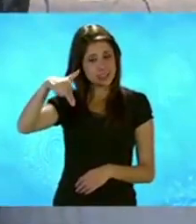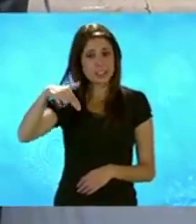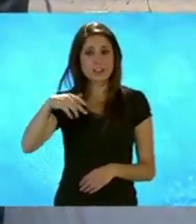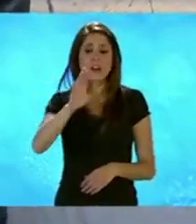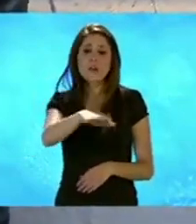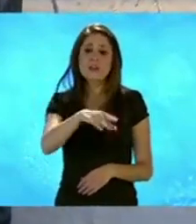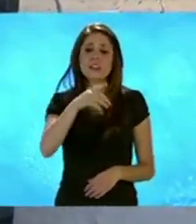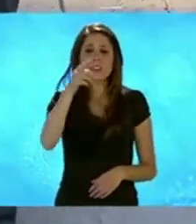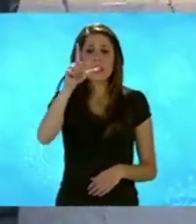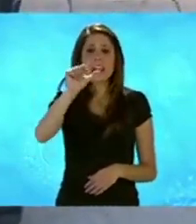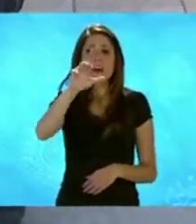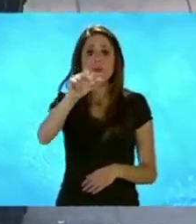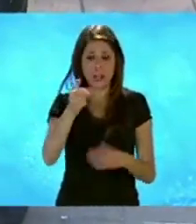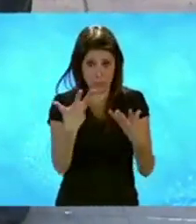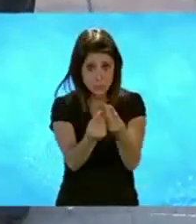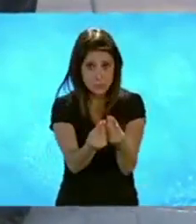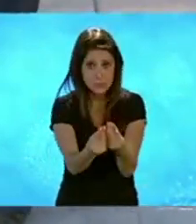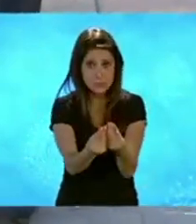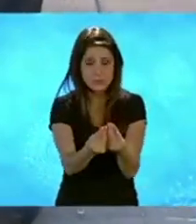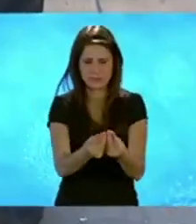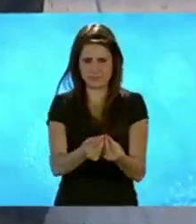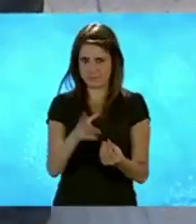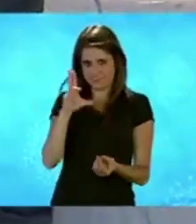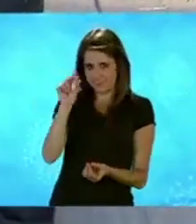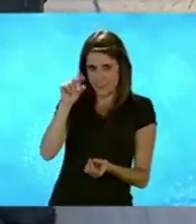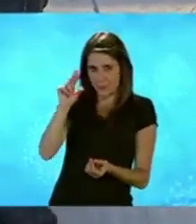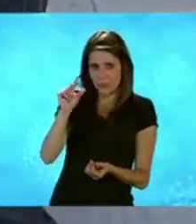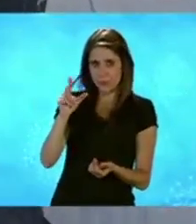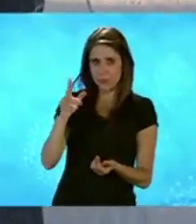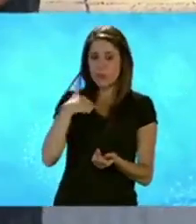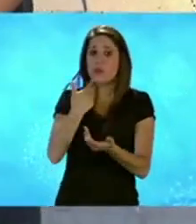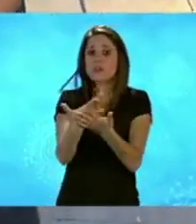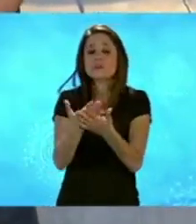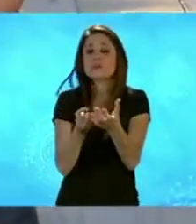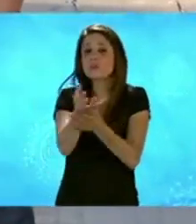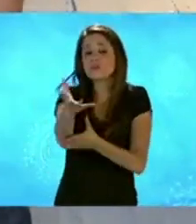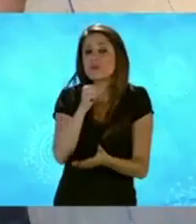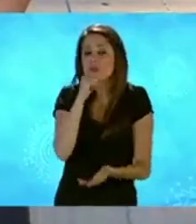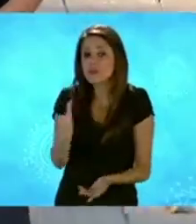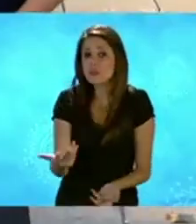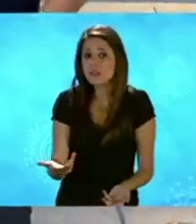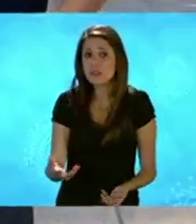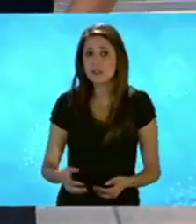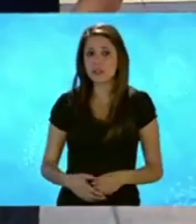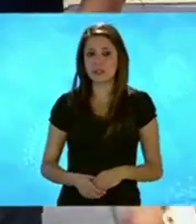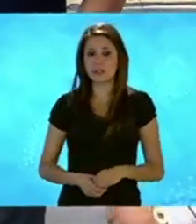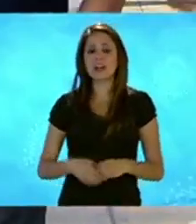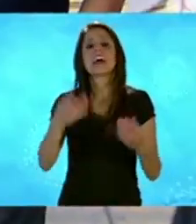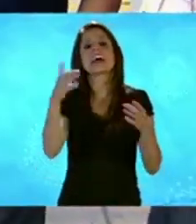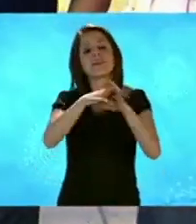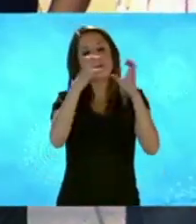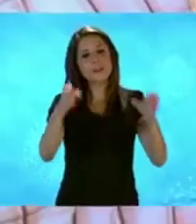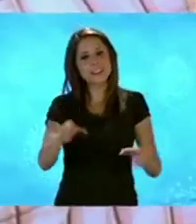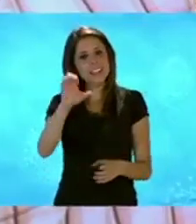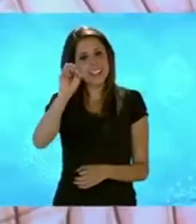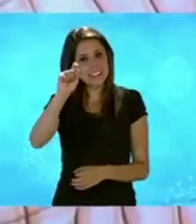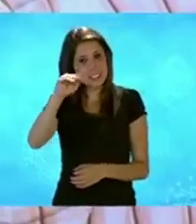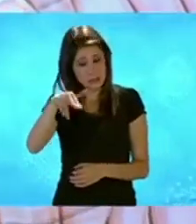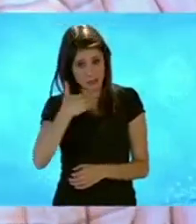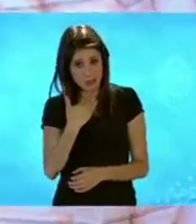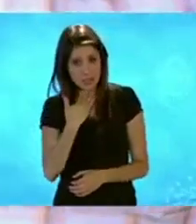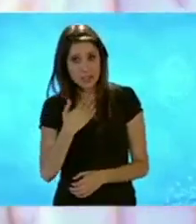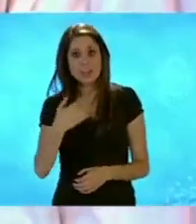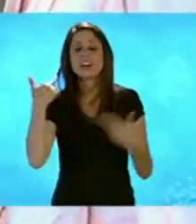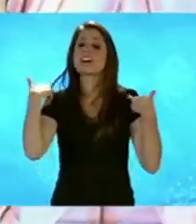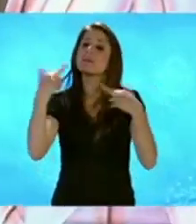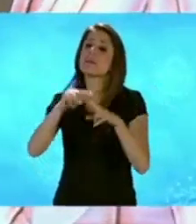¿Y Laura viene contigo? No, ni me esperó a la salida. ¿Cómo va, don Esteban? ¿Todo bien? Ay,